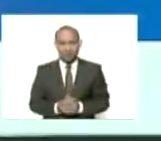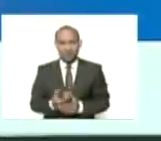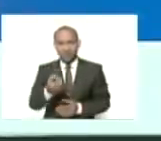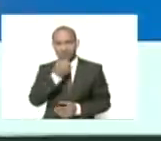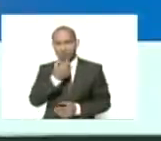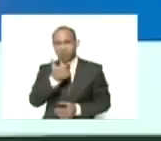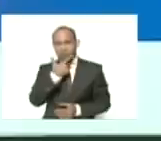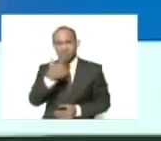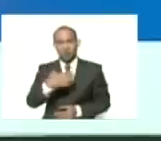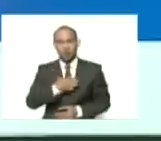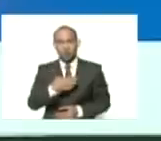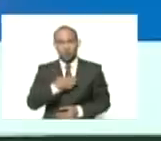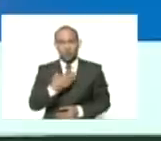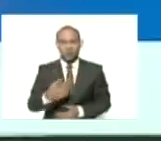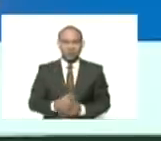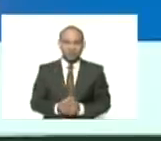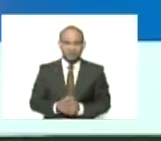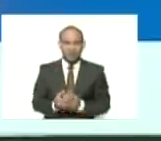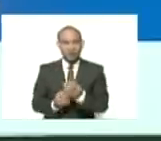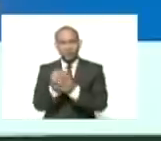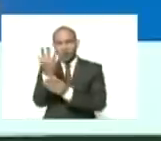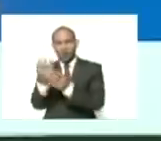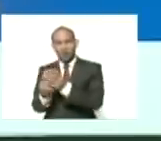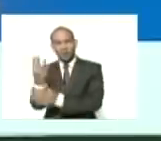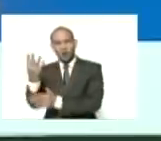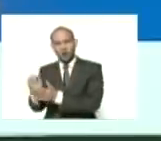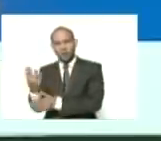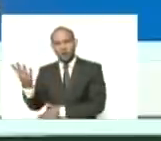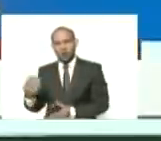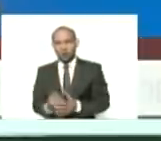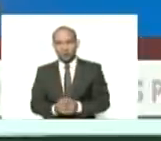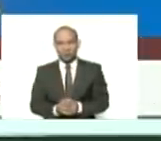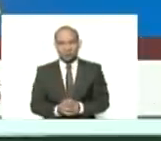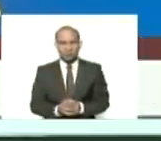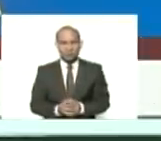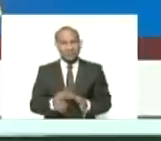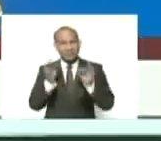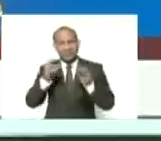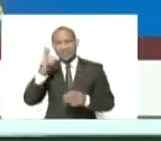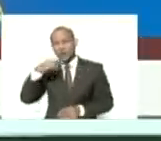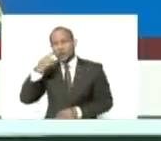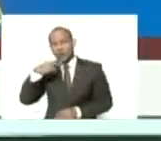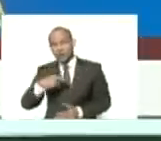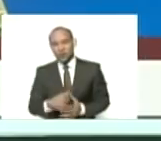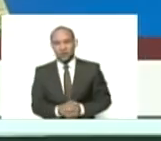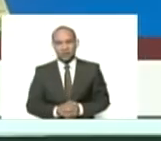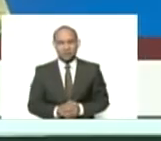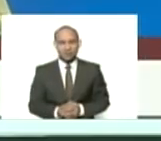Bonita, ¿vale? Una novela rosa, rosa, rosa. Casi roja.